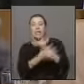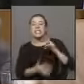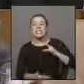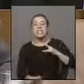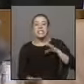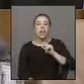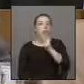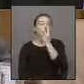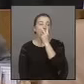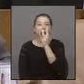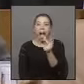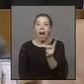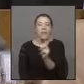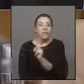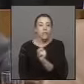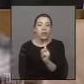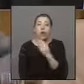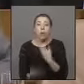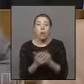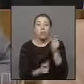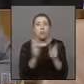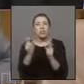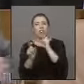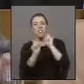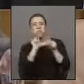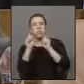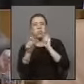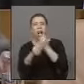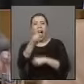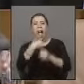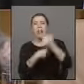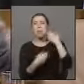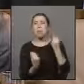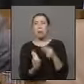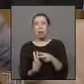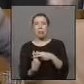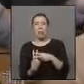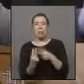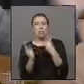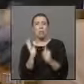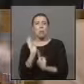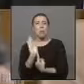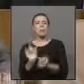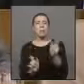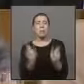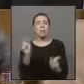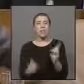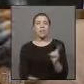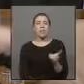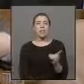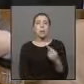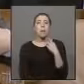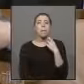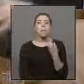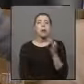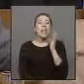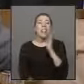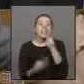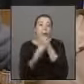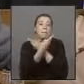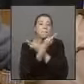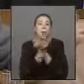no la alcanza a ver. Y cuando la gente criticaba el año pasado, ¿por qué la teletón mostraba a la gente con discapacidad? ¿Por qué hay que